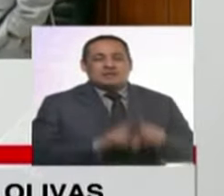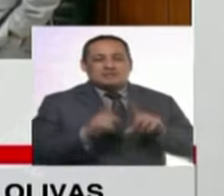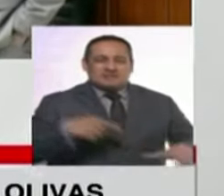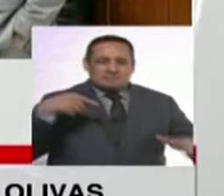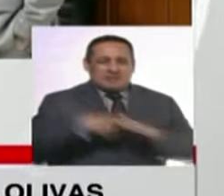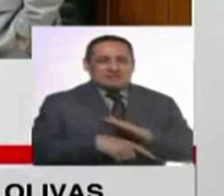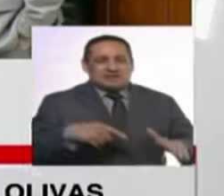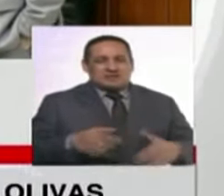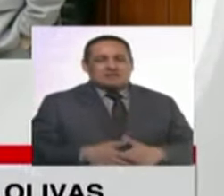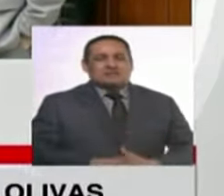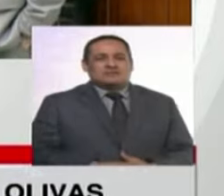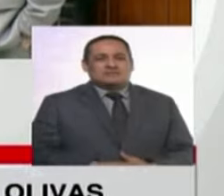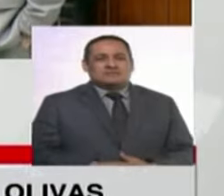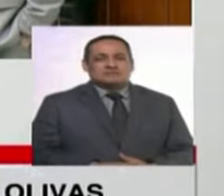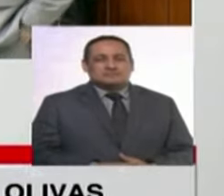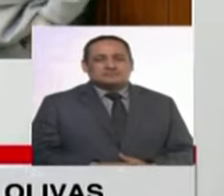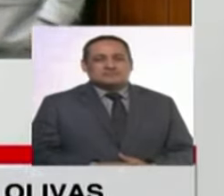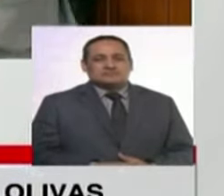asesinatos